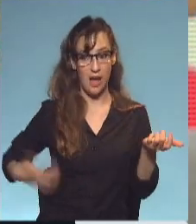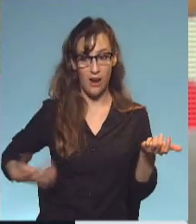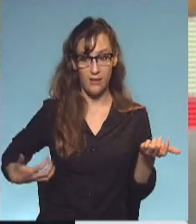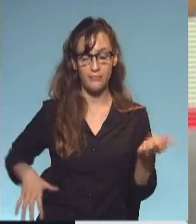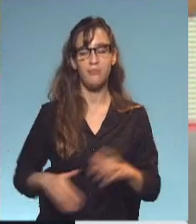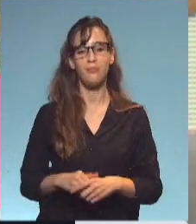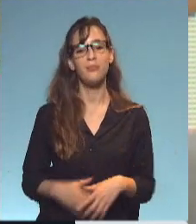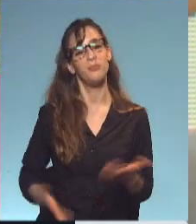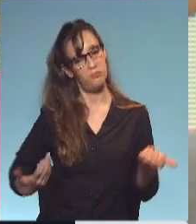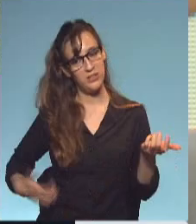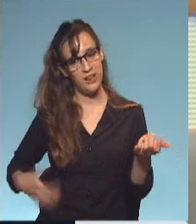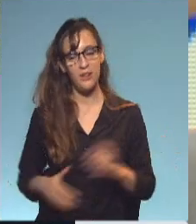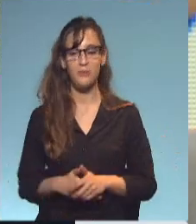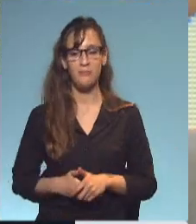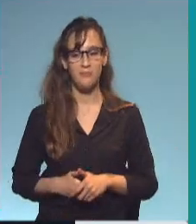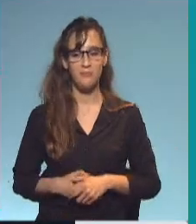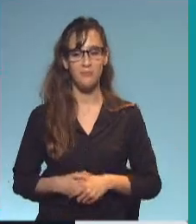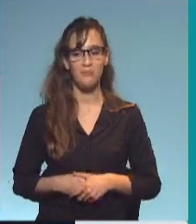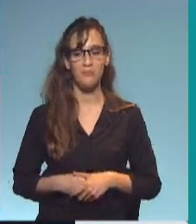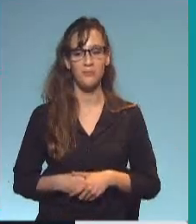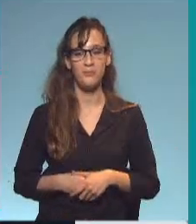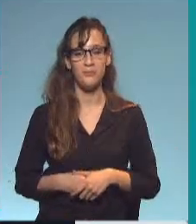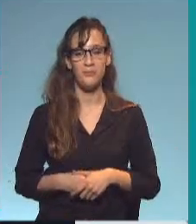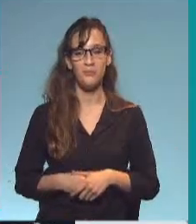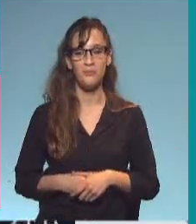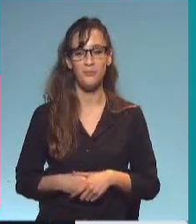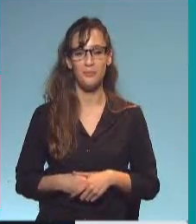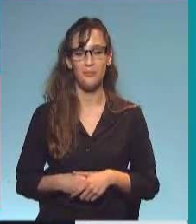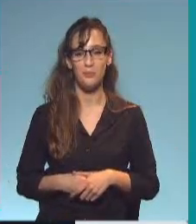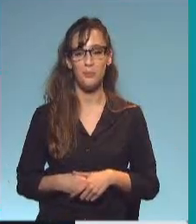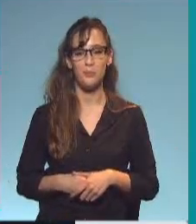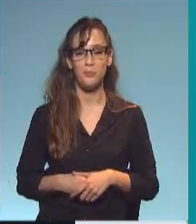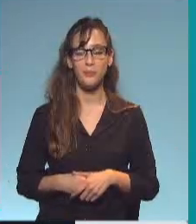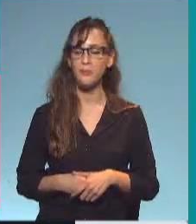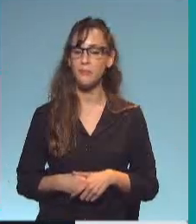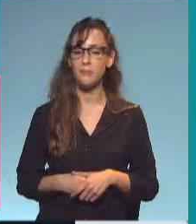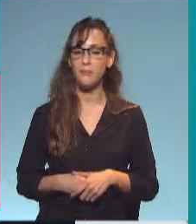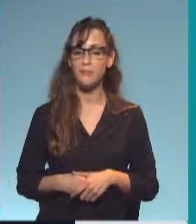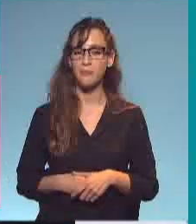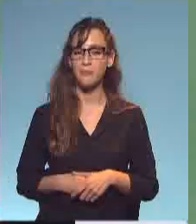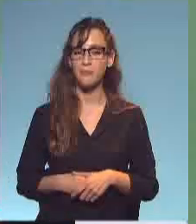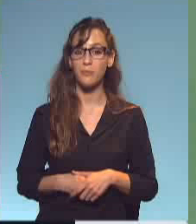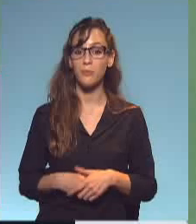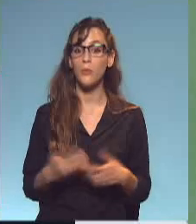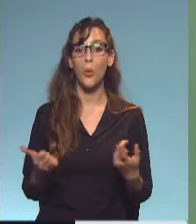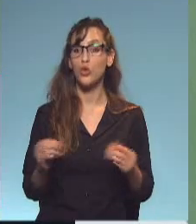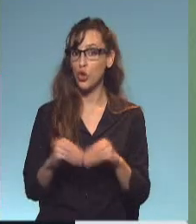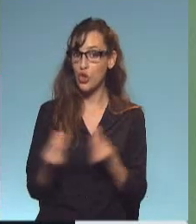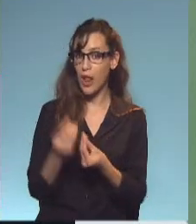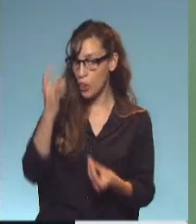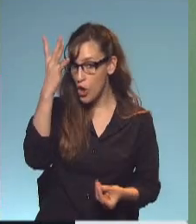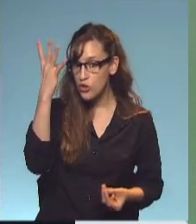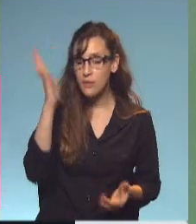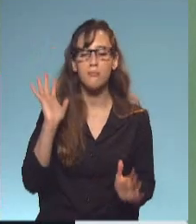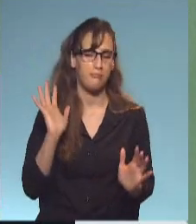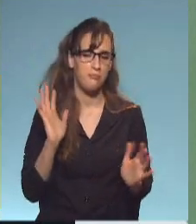Guitarra. El tipo era musical. ¿Cuatro aparatos, cinco guitarra? Sí. Bien. ¿Cuántas van a ser entonces? ¿12? Y